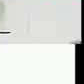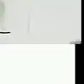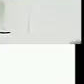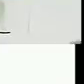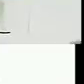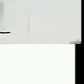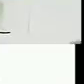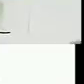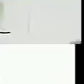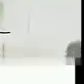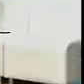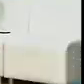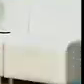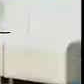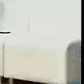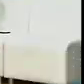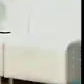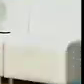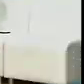Ya regresamos.